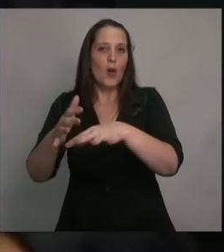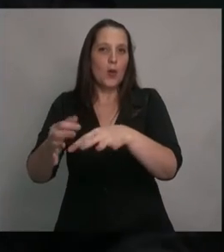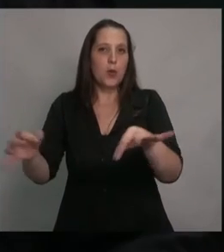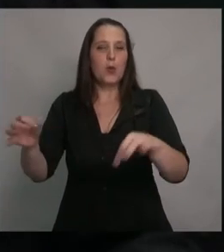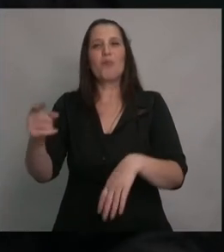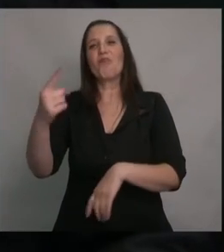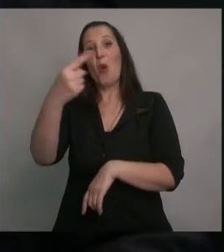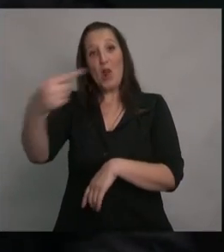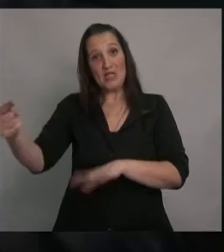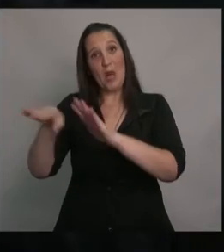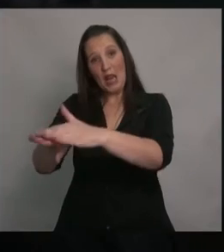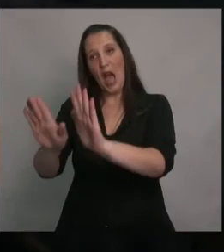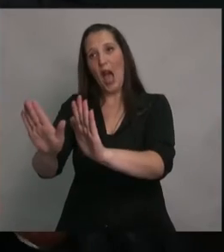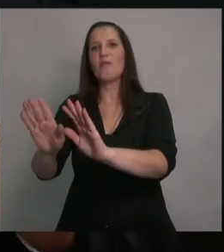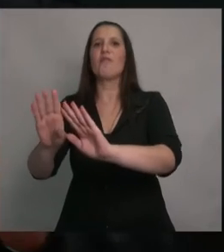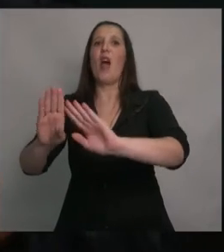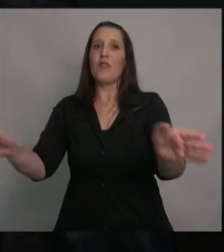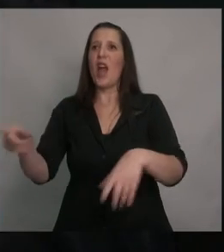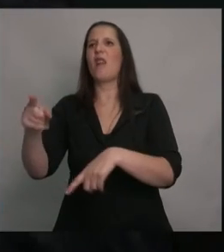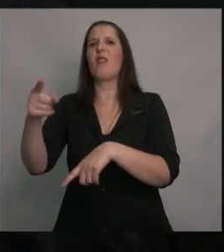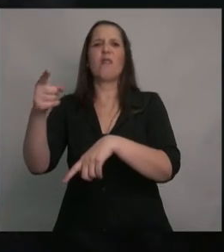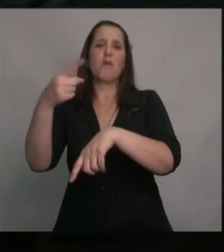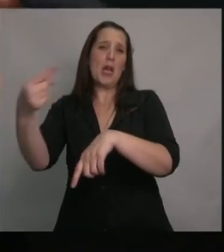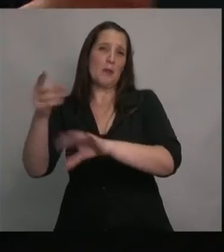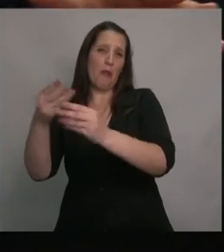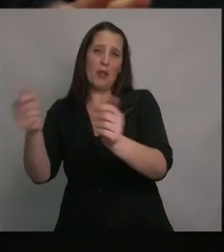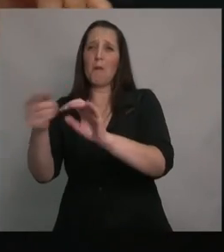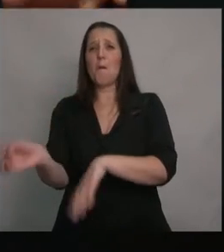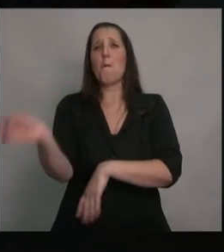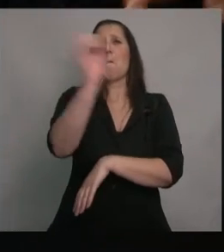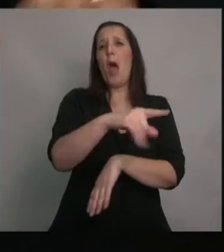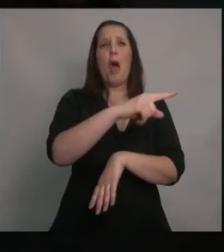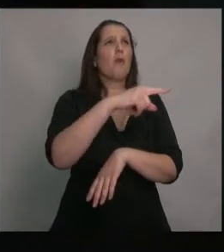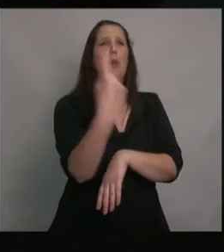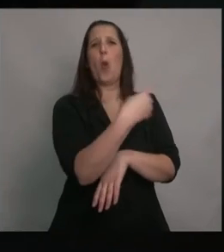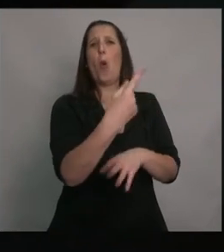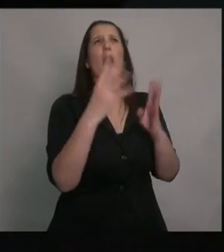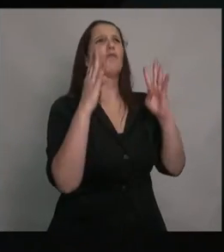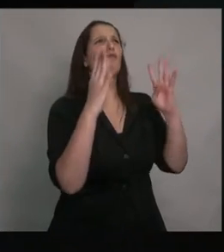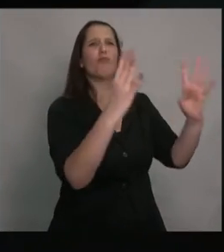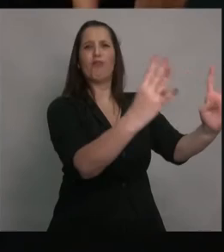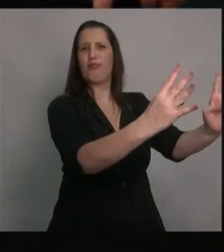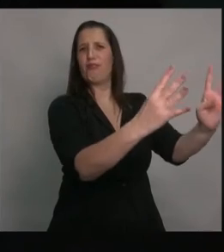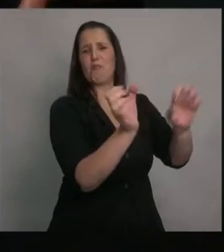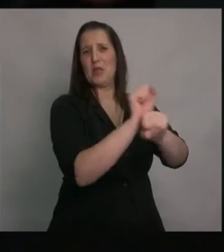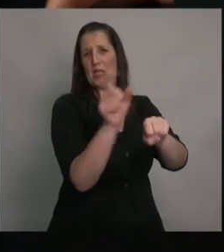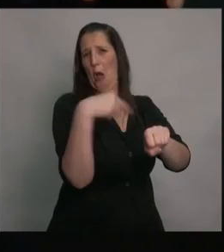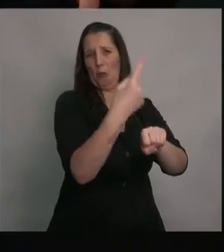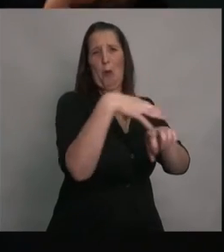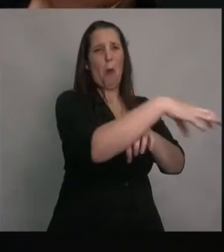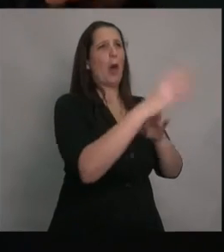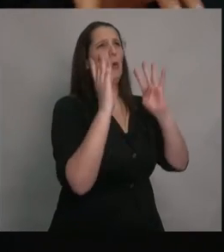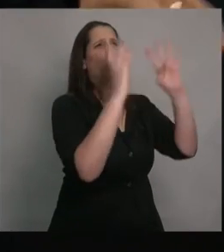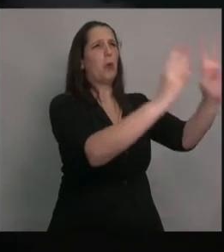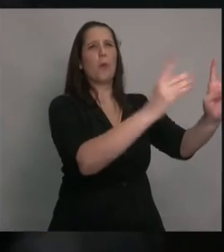vivir. Me acuerdo que la unidad nuestra era una unidad larga, y digamos que por allá, por aquella parte así, imagínense que